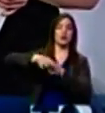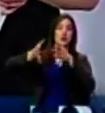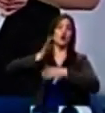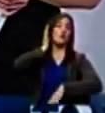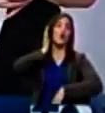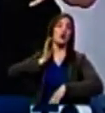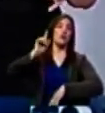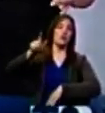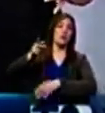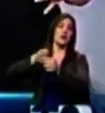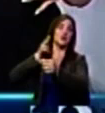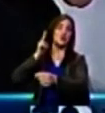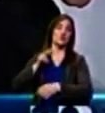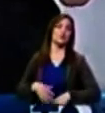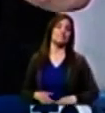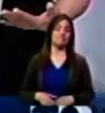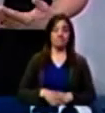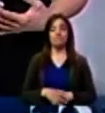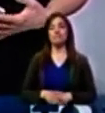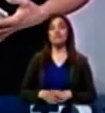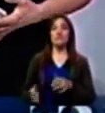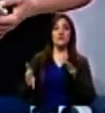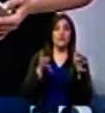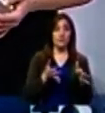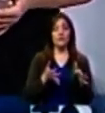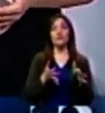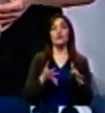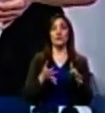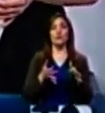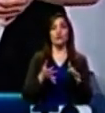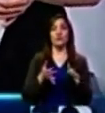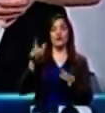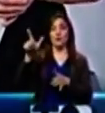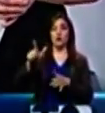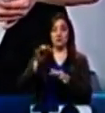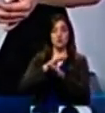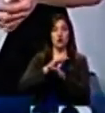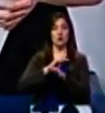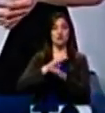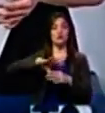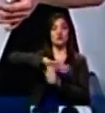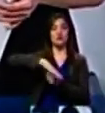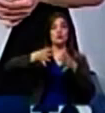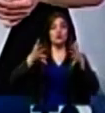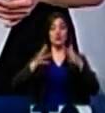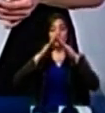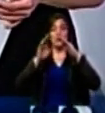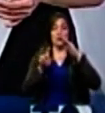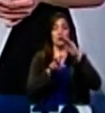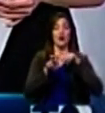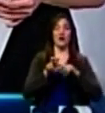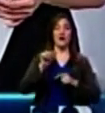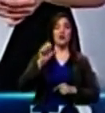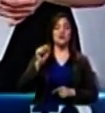María Fernanda Espinosa. Aseguran que su intento de convertir en agente diplomático de Ecuador a Julian Assange podría